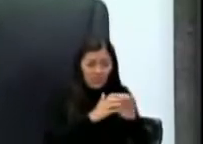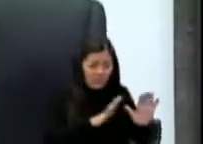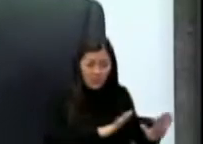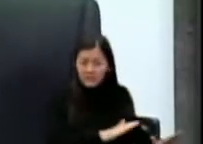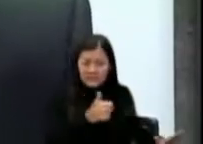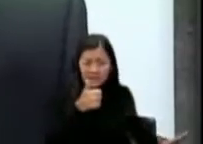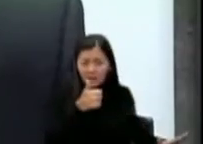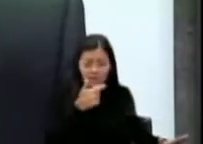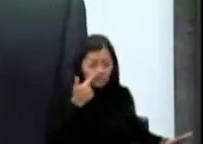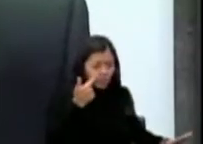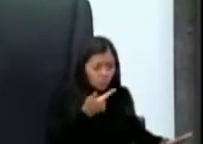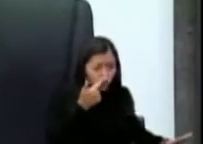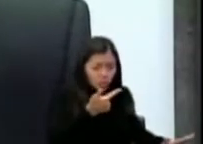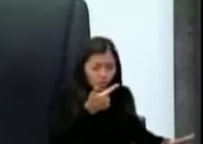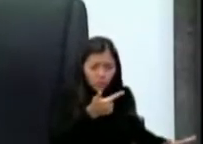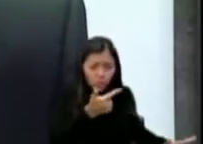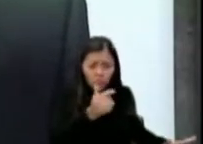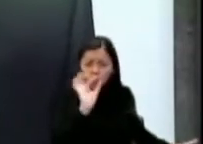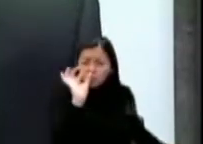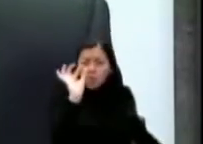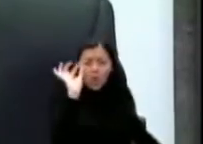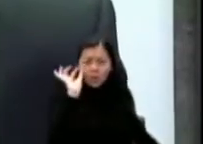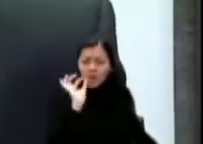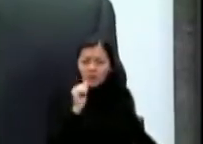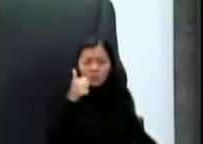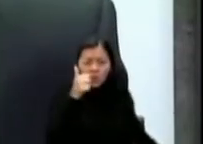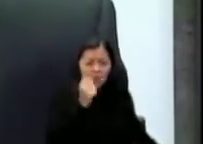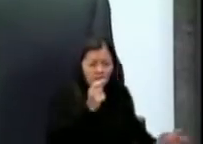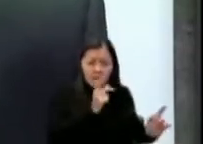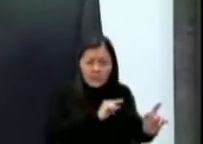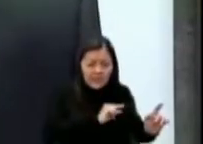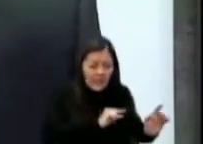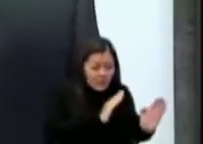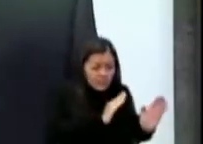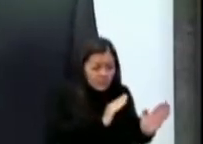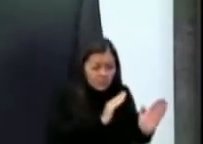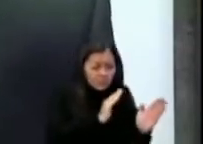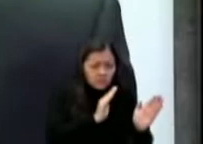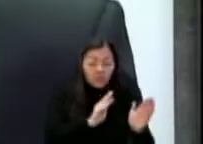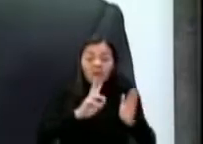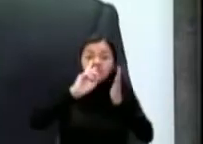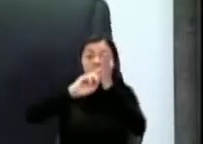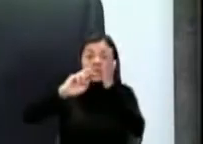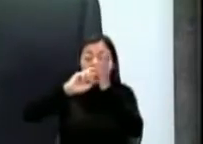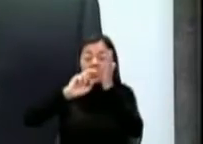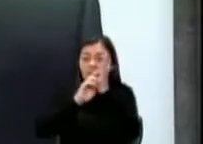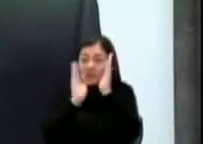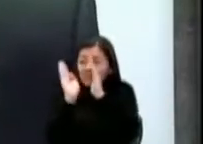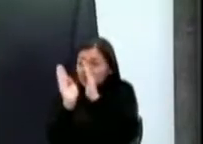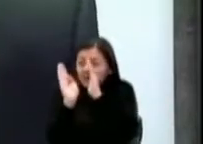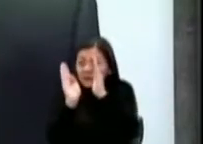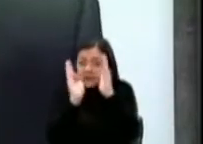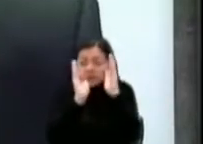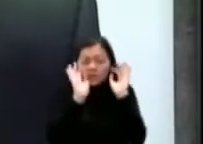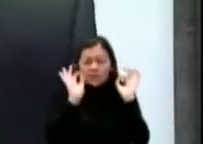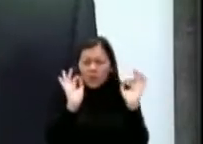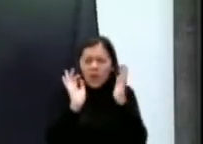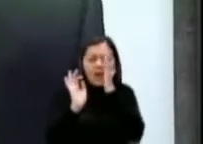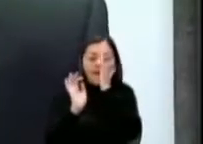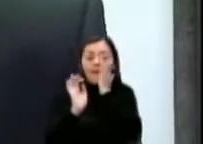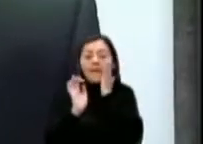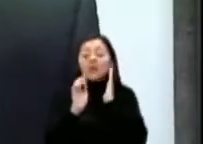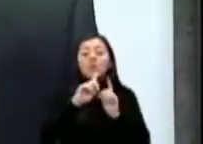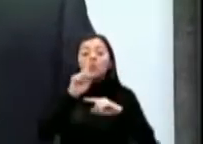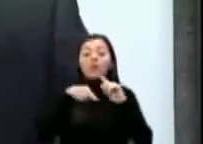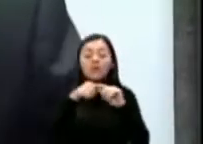áreas muy pequeñas intervenidas las operaciones mineras se recicla el 100% del agua y yo cuando